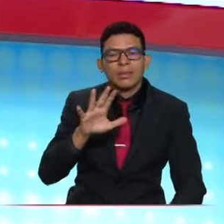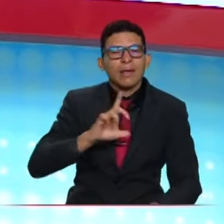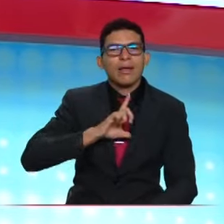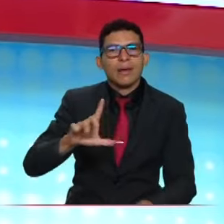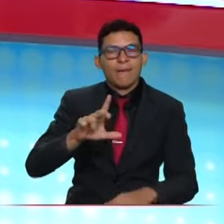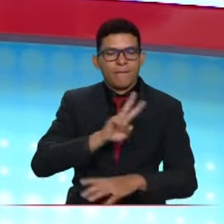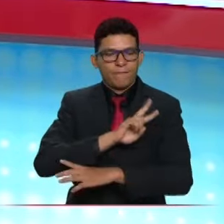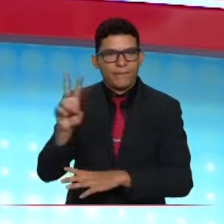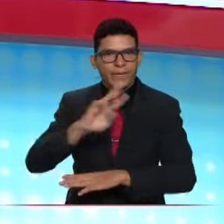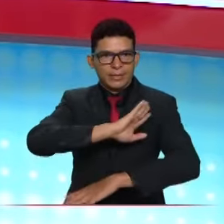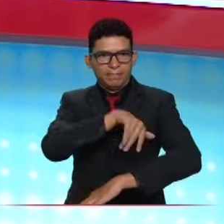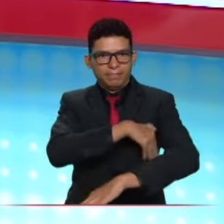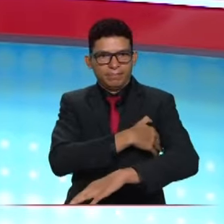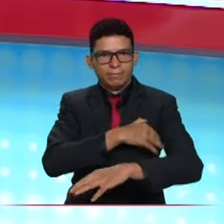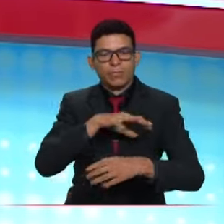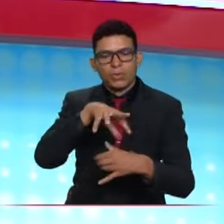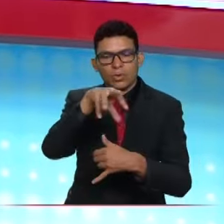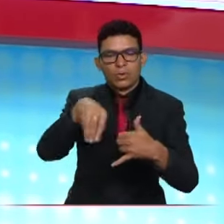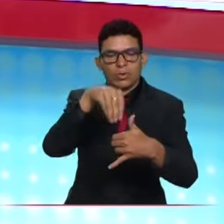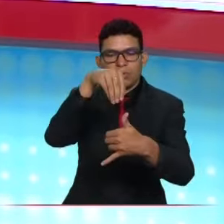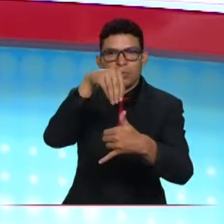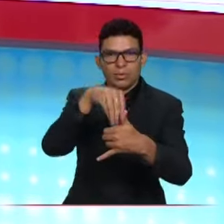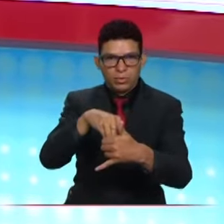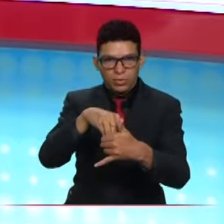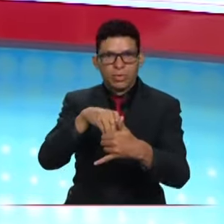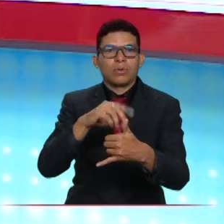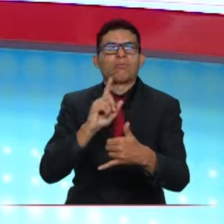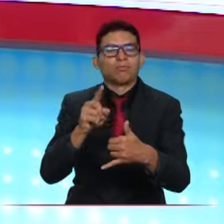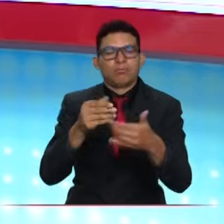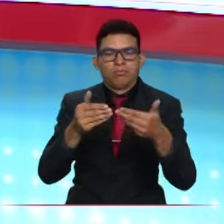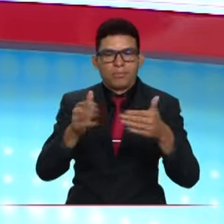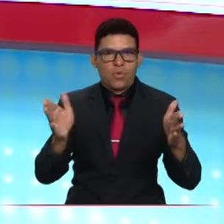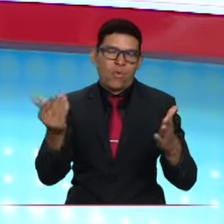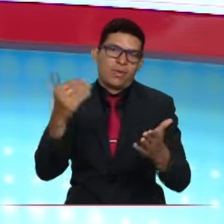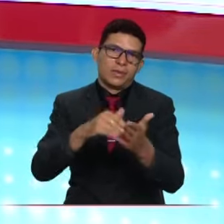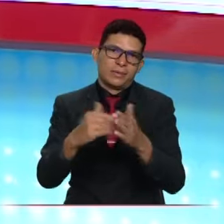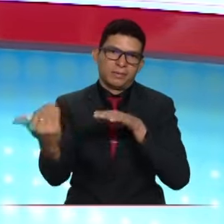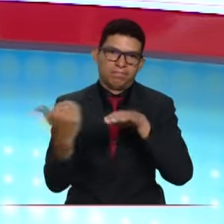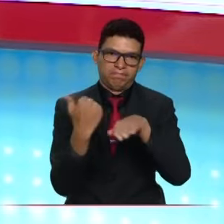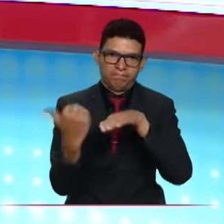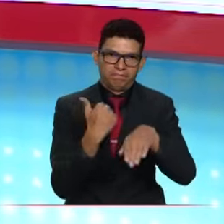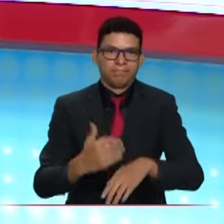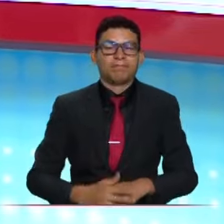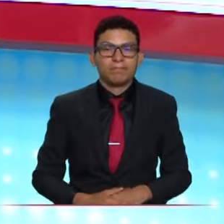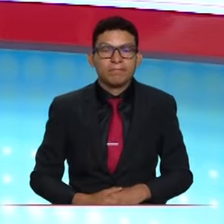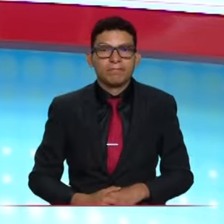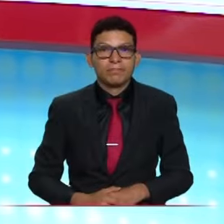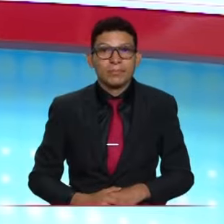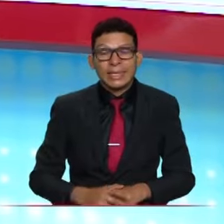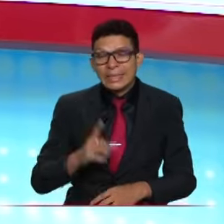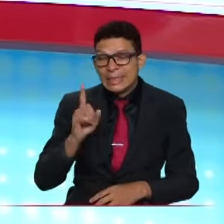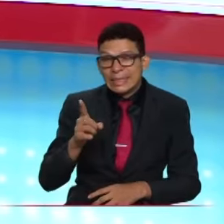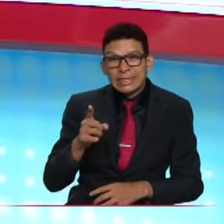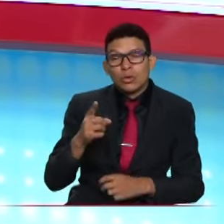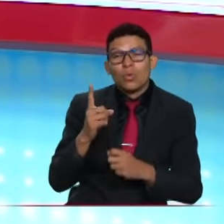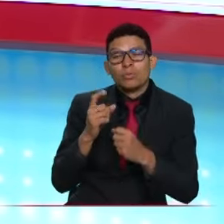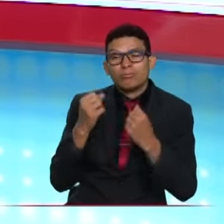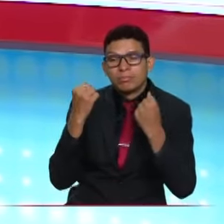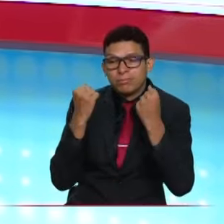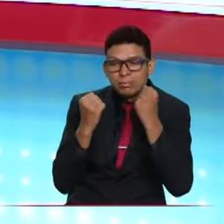del Interior, Diego Cancino, y dieron apertura nuevamente a la vía panamericana. Sin embargo, Gigi, en medio de la crisis por el